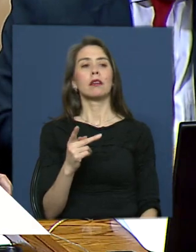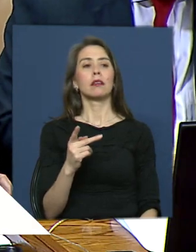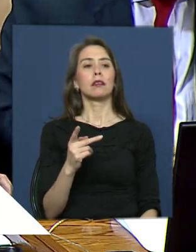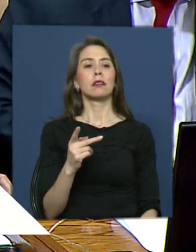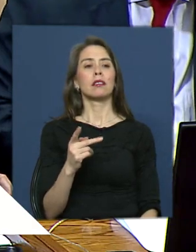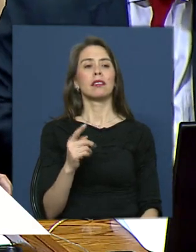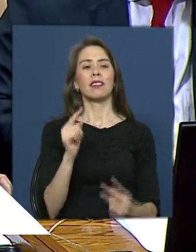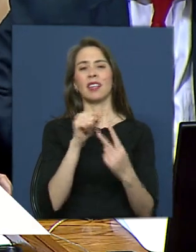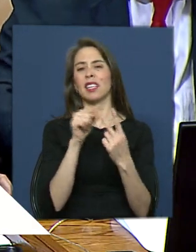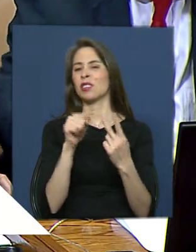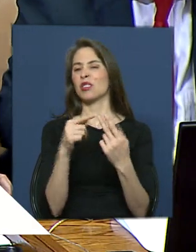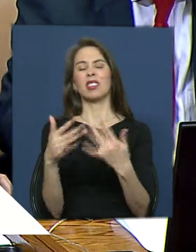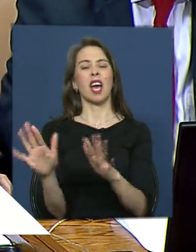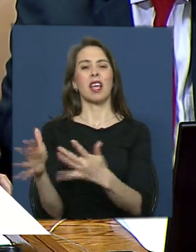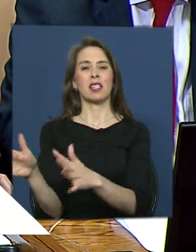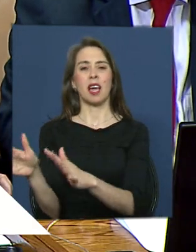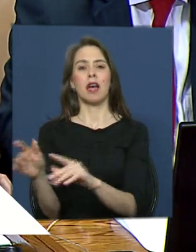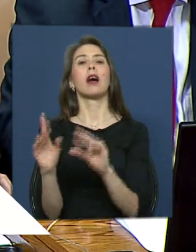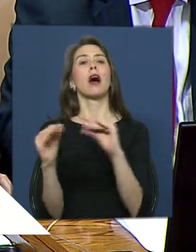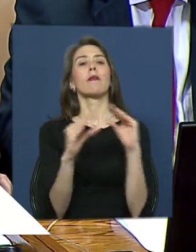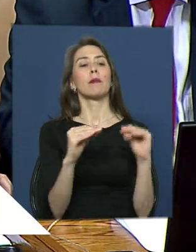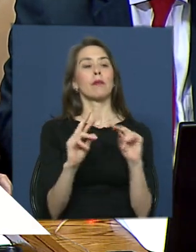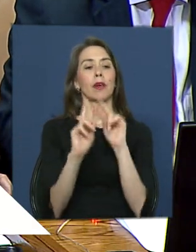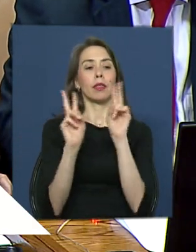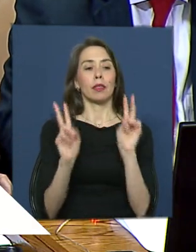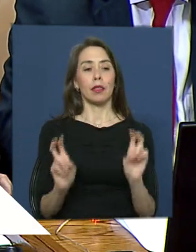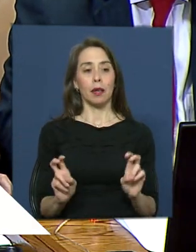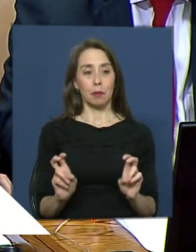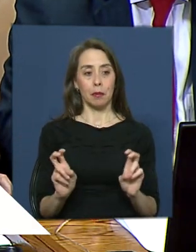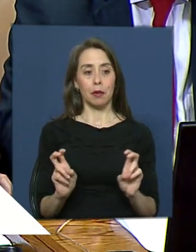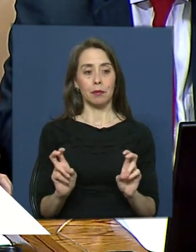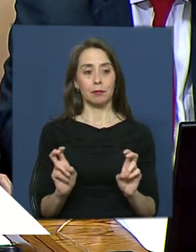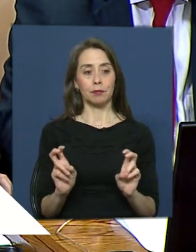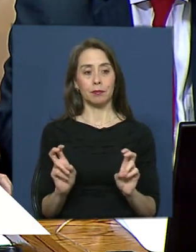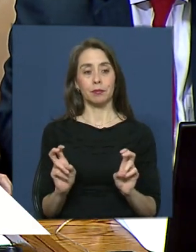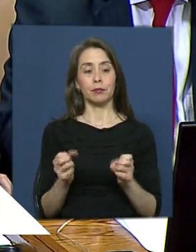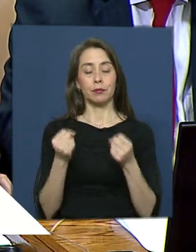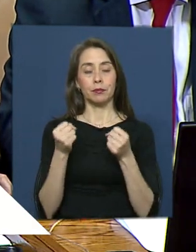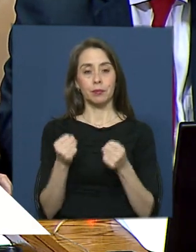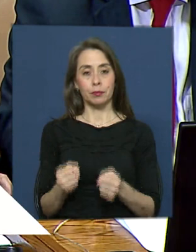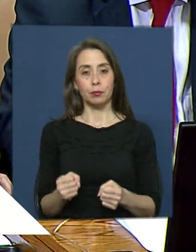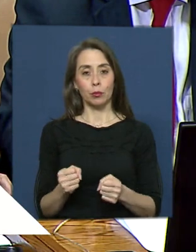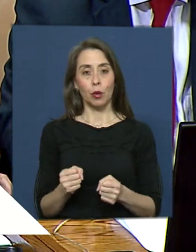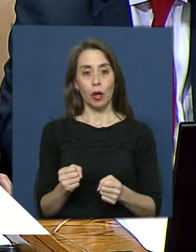cierto?, es el tema de la